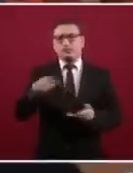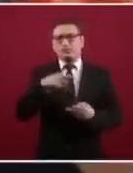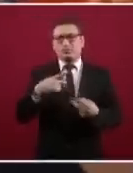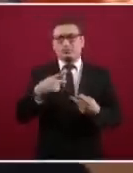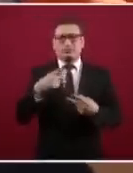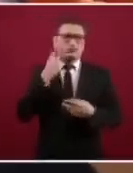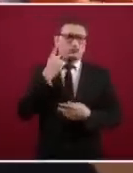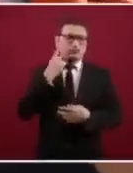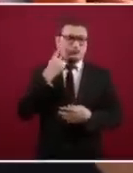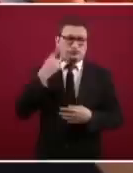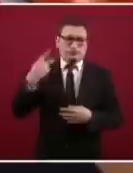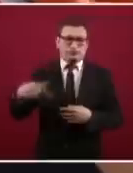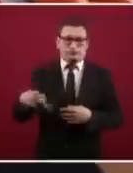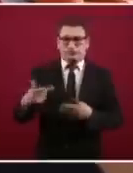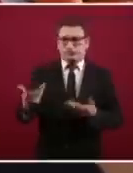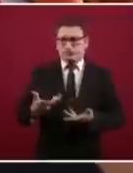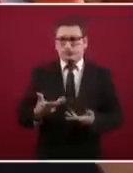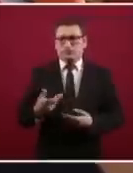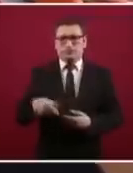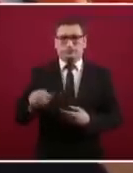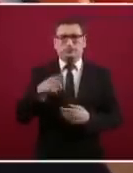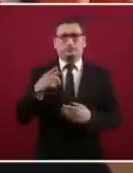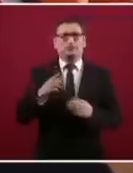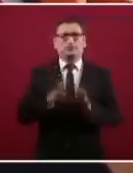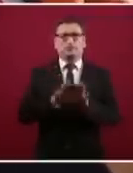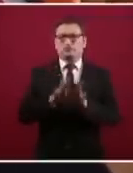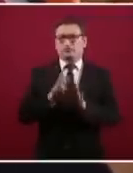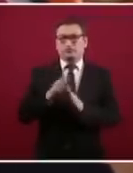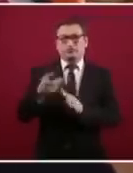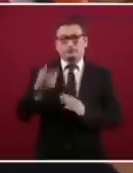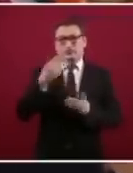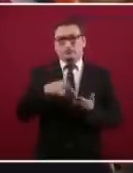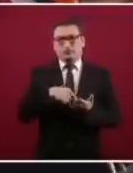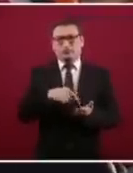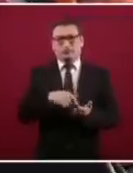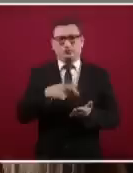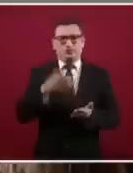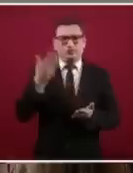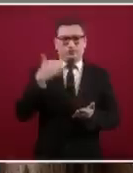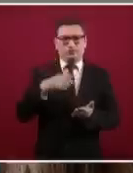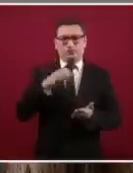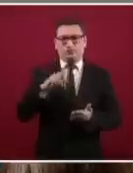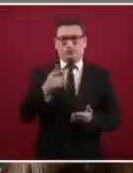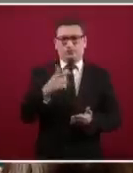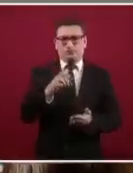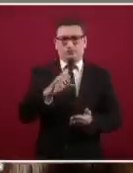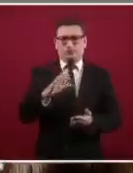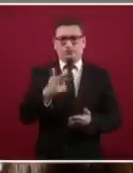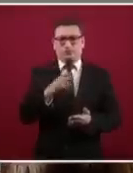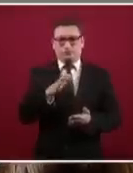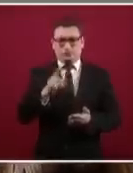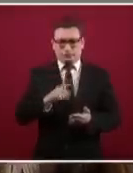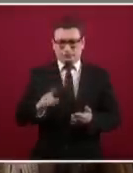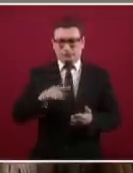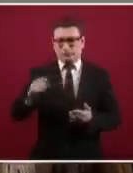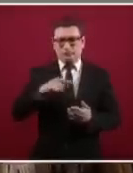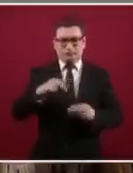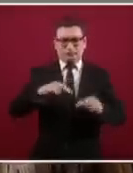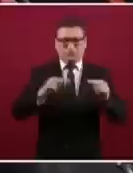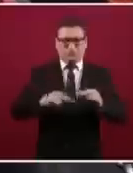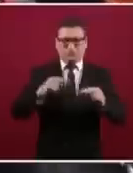los diputados locales y que sobrepasa, inclusive de acuerdo a lo que bien decía ya Olga Sánchez Cordero, pues sobrepasa la